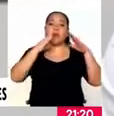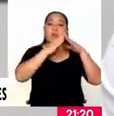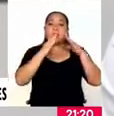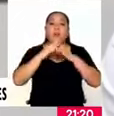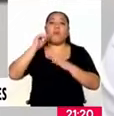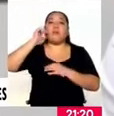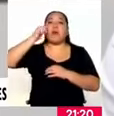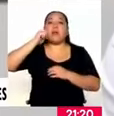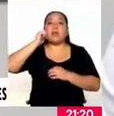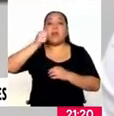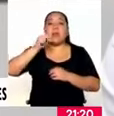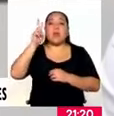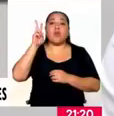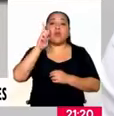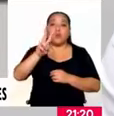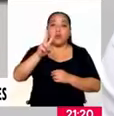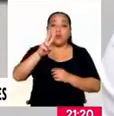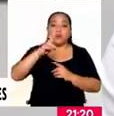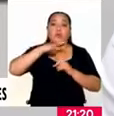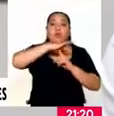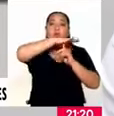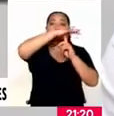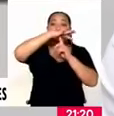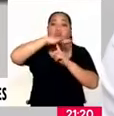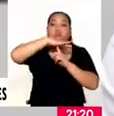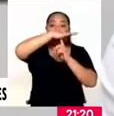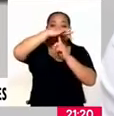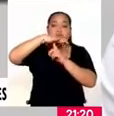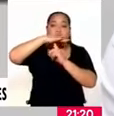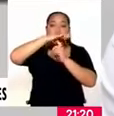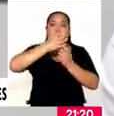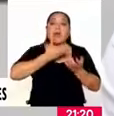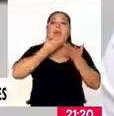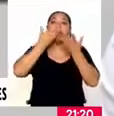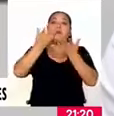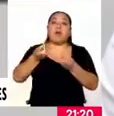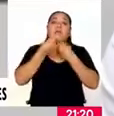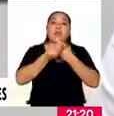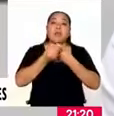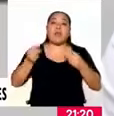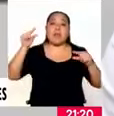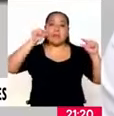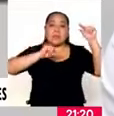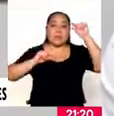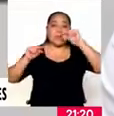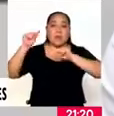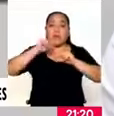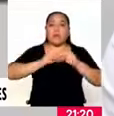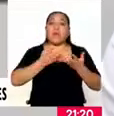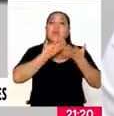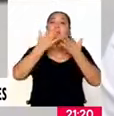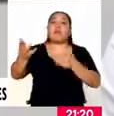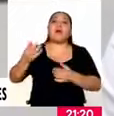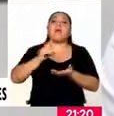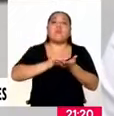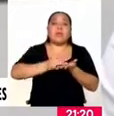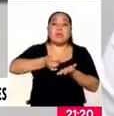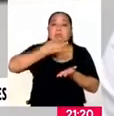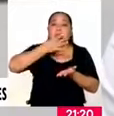mañana están saliendo 2 aeronaves inicialmente para llevar estos insumos químicos, para llevar medicinas, para